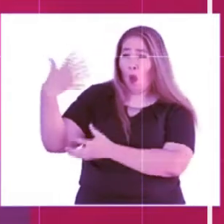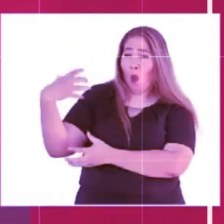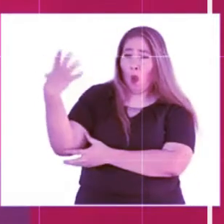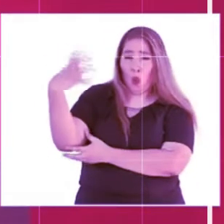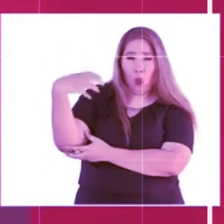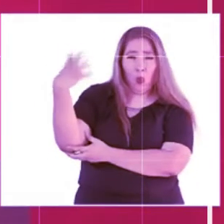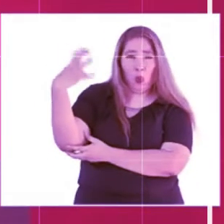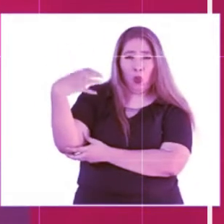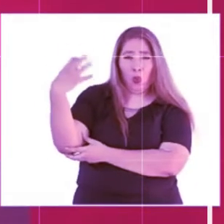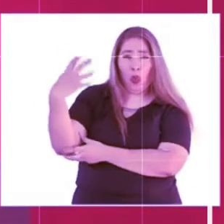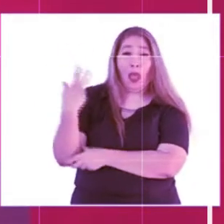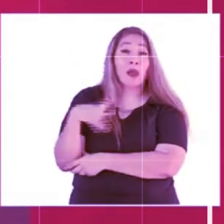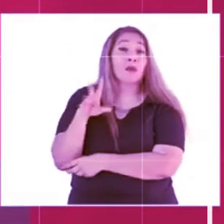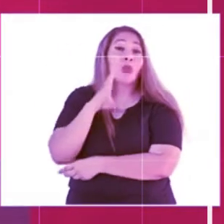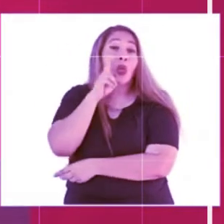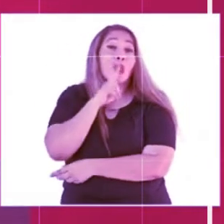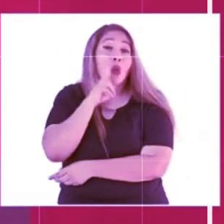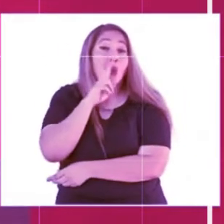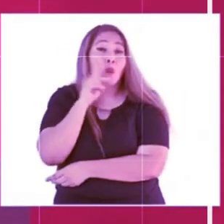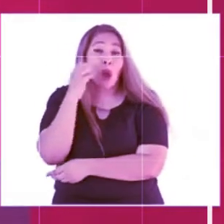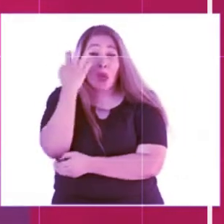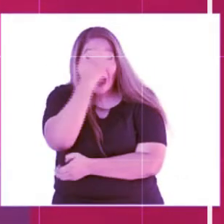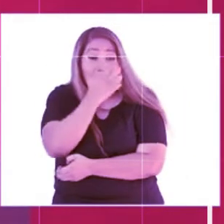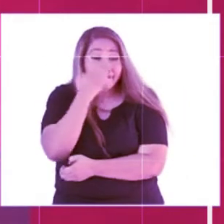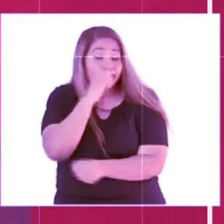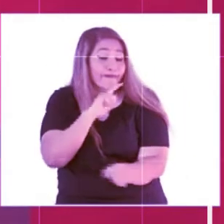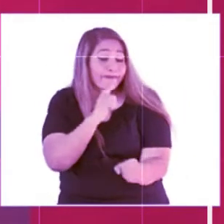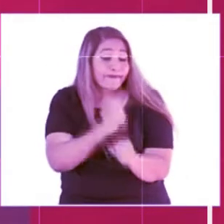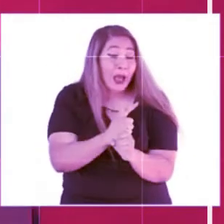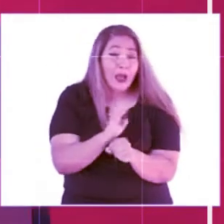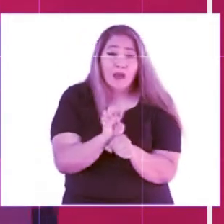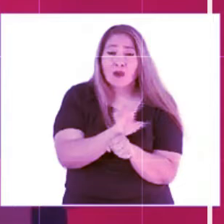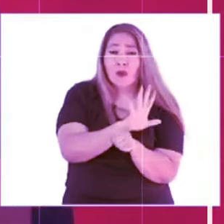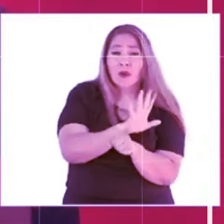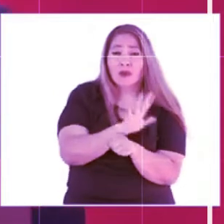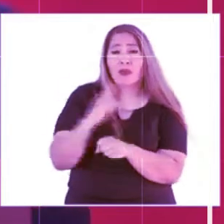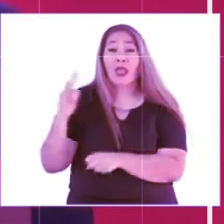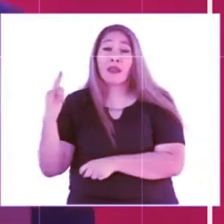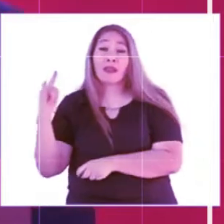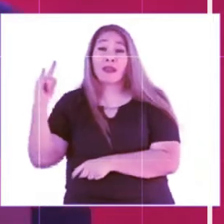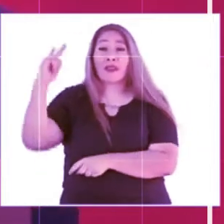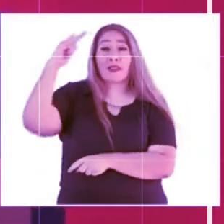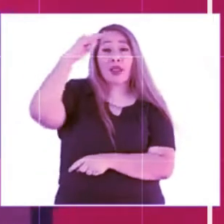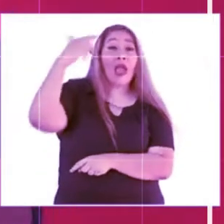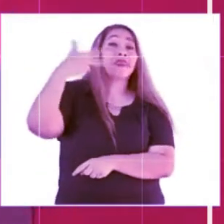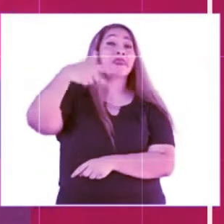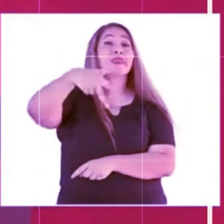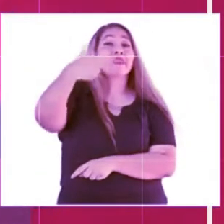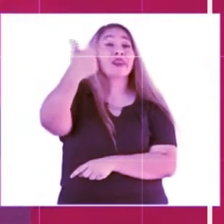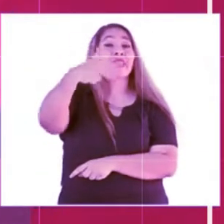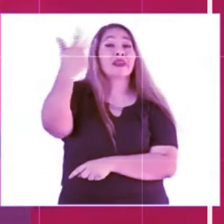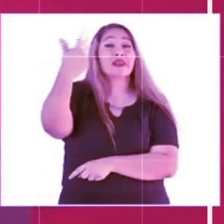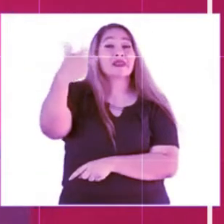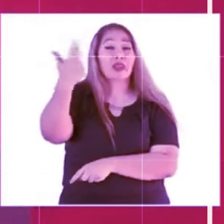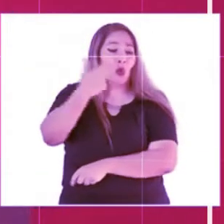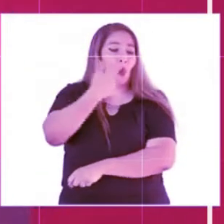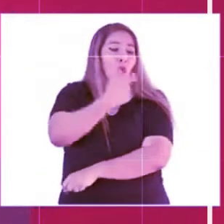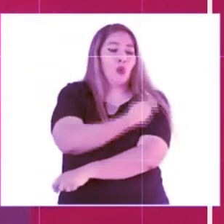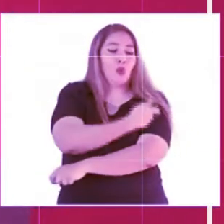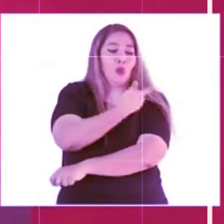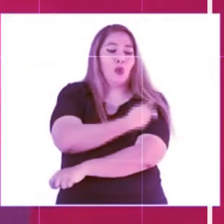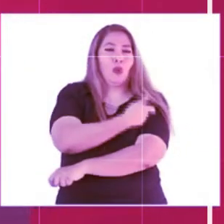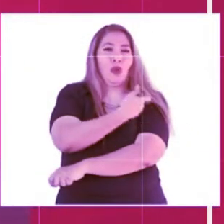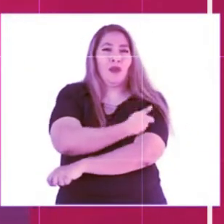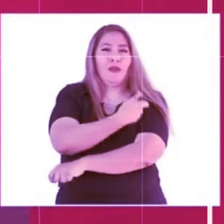ventiladores y pruebas diagnósticas, y 13 aviones con 6 millones de dosis